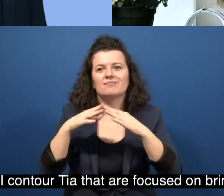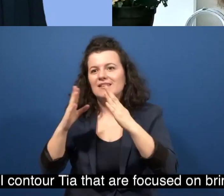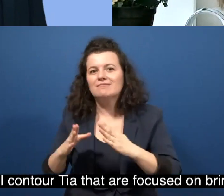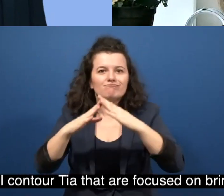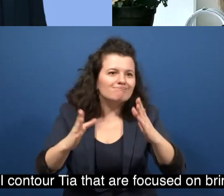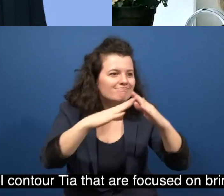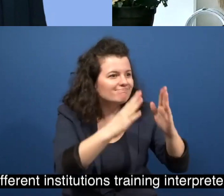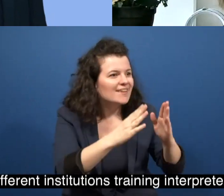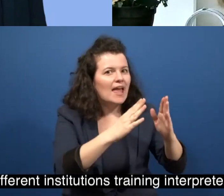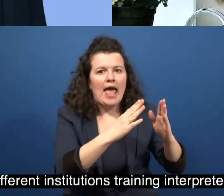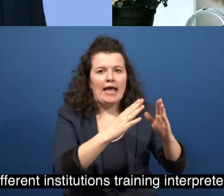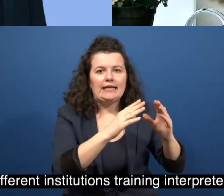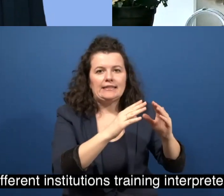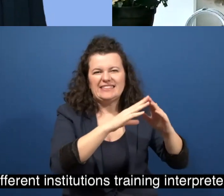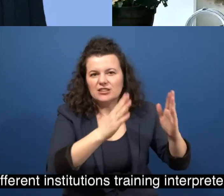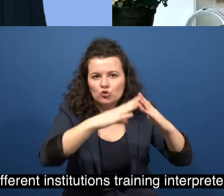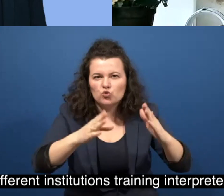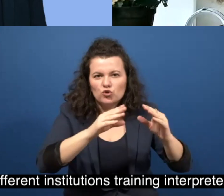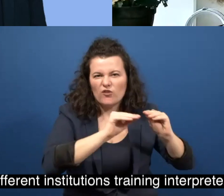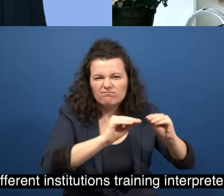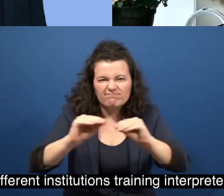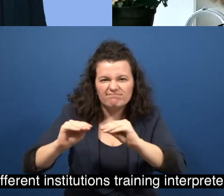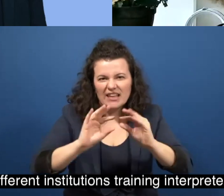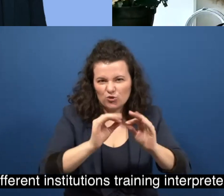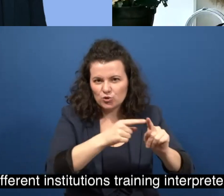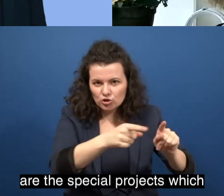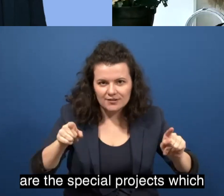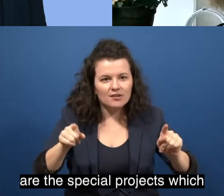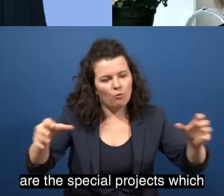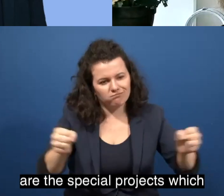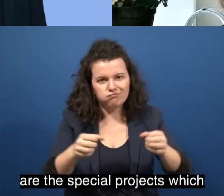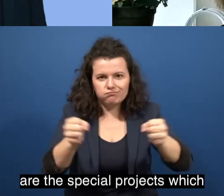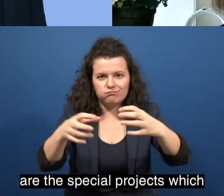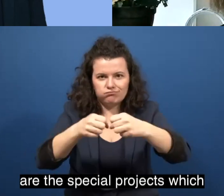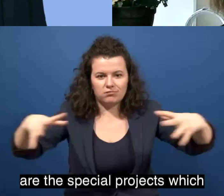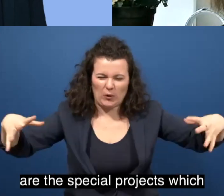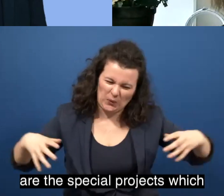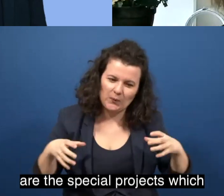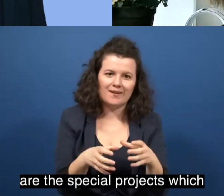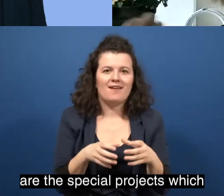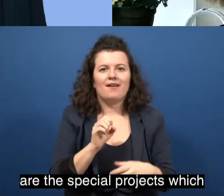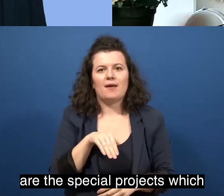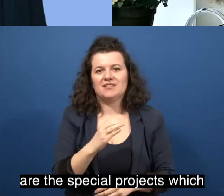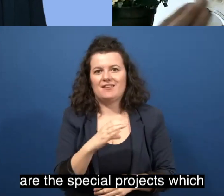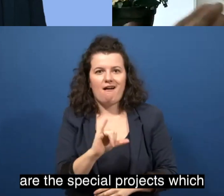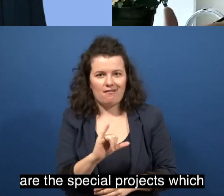en el que conjuntamos a distintas instituciones y en tercer lugar son los proyectos especiales